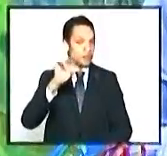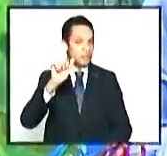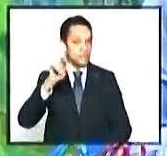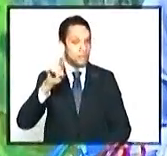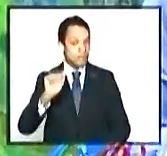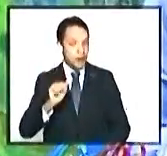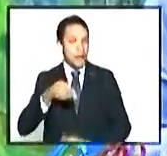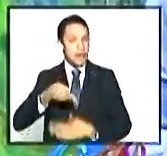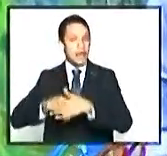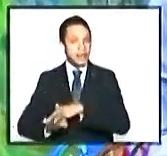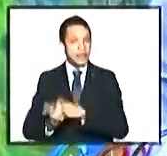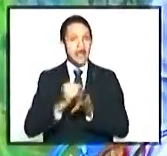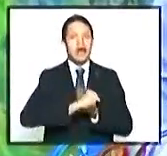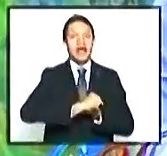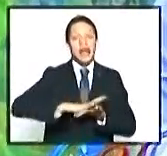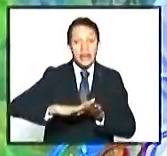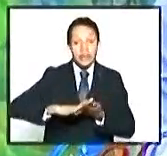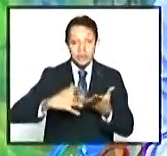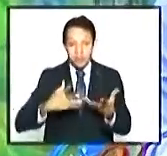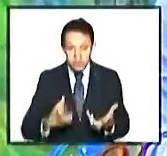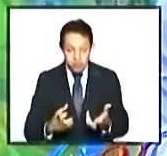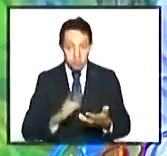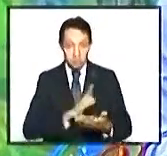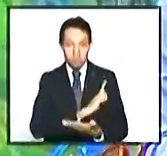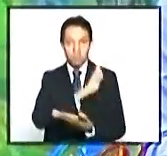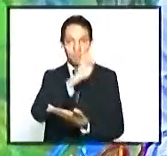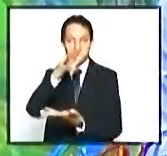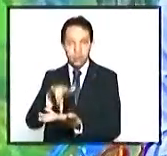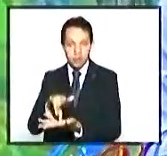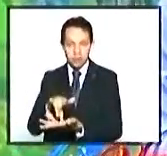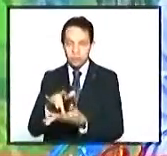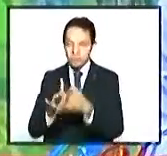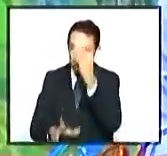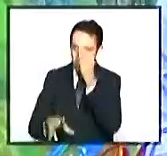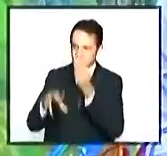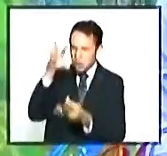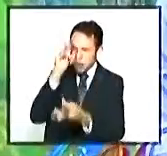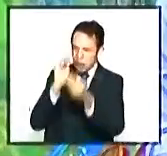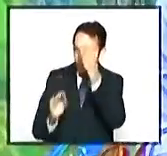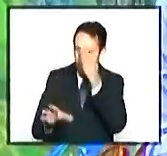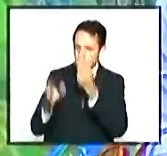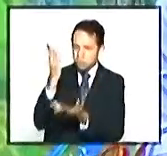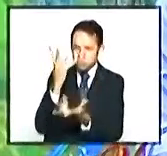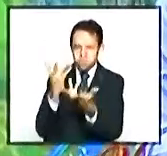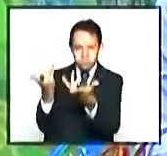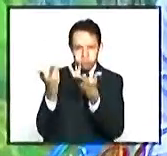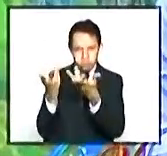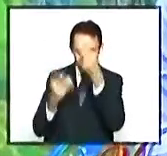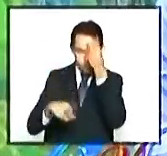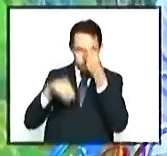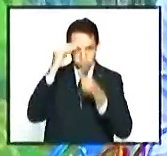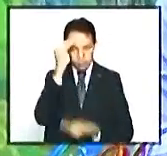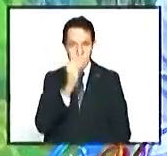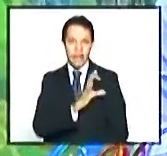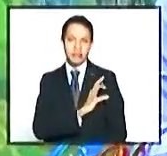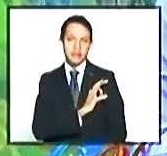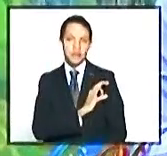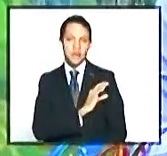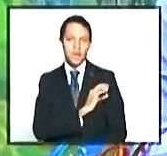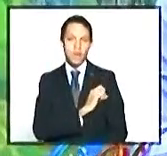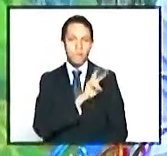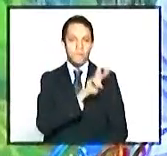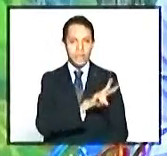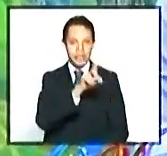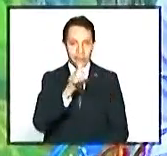pueden asistir a un evento académico que se va a llevar a cabo los días sábado 26